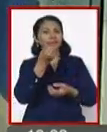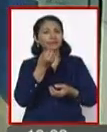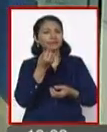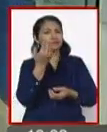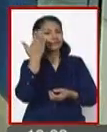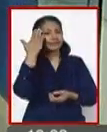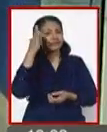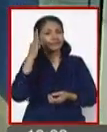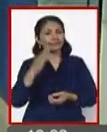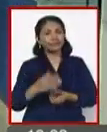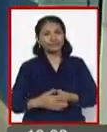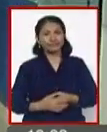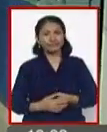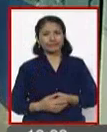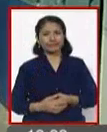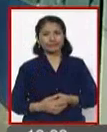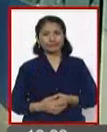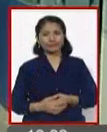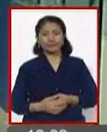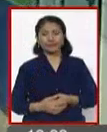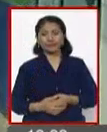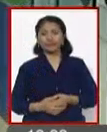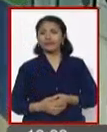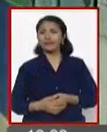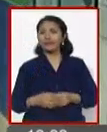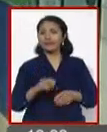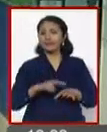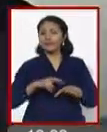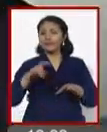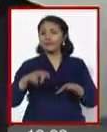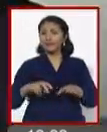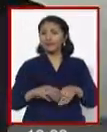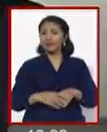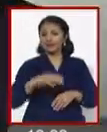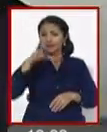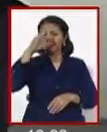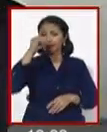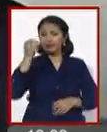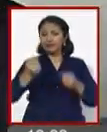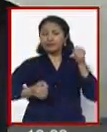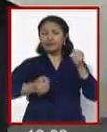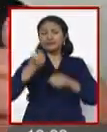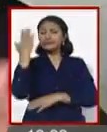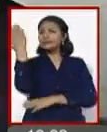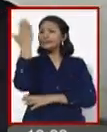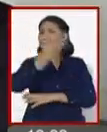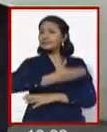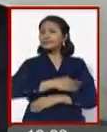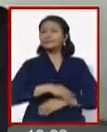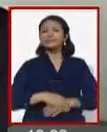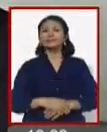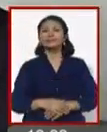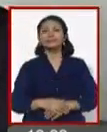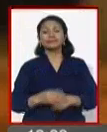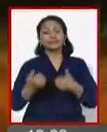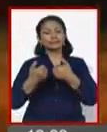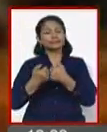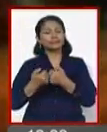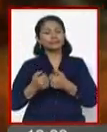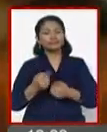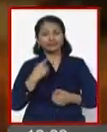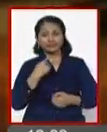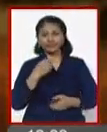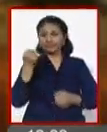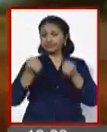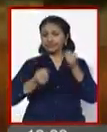o estaba viniendo de algún. En realidad, al bajar de la acera, el muchacho no ha visto porque venía con su pareja al lado.